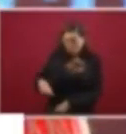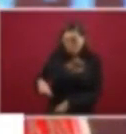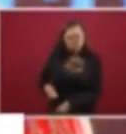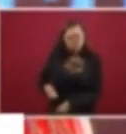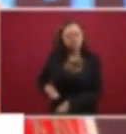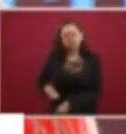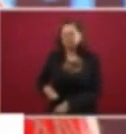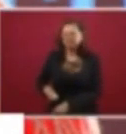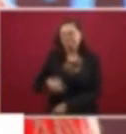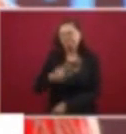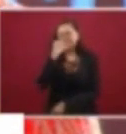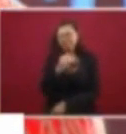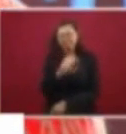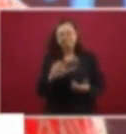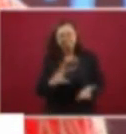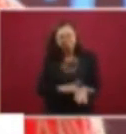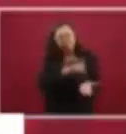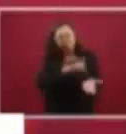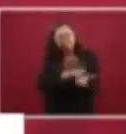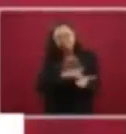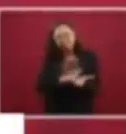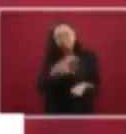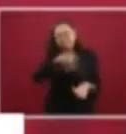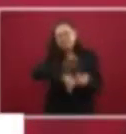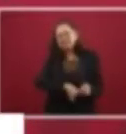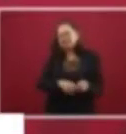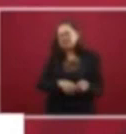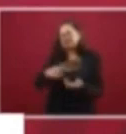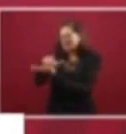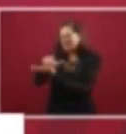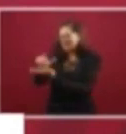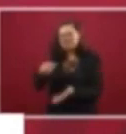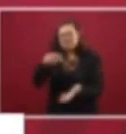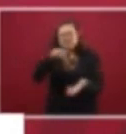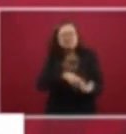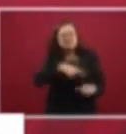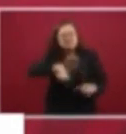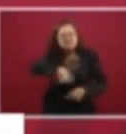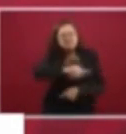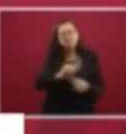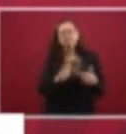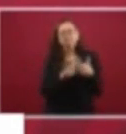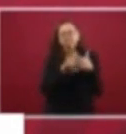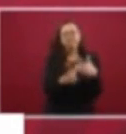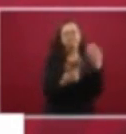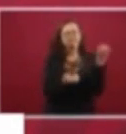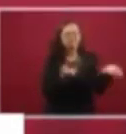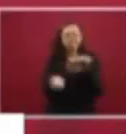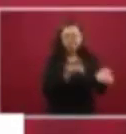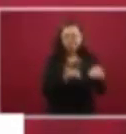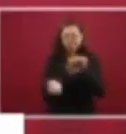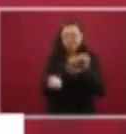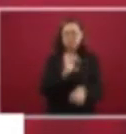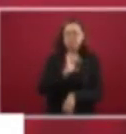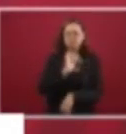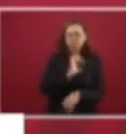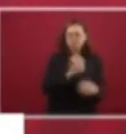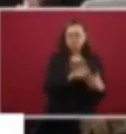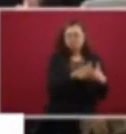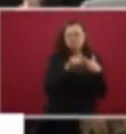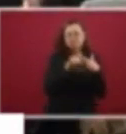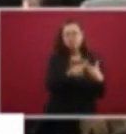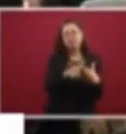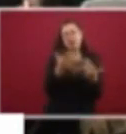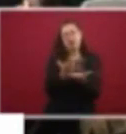perfecto, ya no existen las becas, pero los atletas tienen que saber a qué atenerse. De muchas cosas que comentó Ana Gabriela Guevara, bueno, pues hay muchas cosas